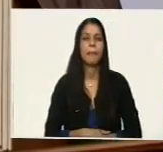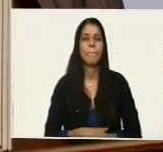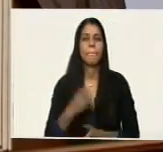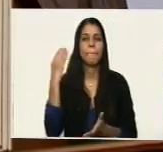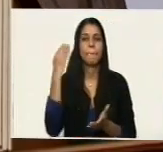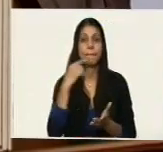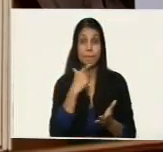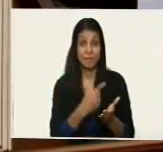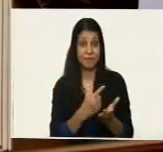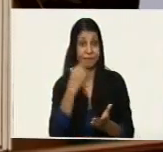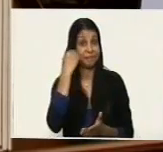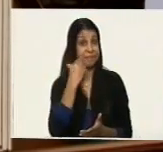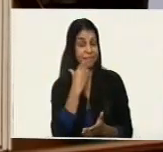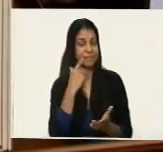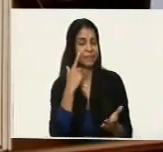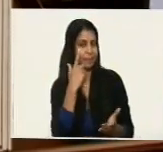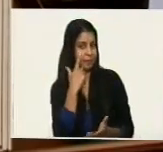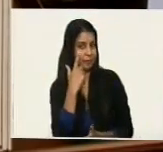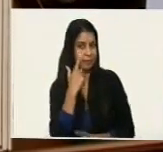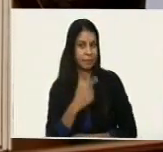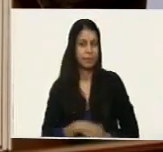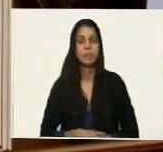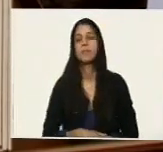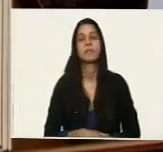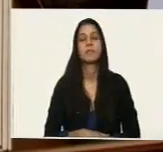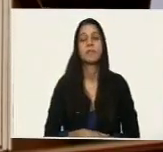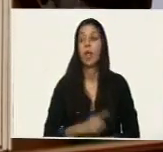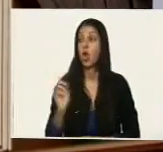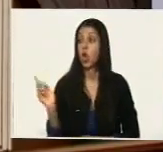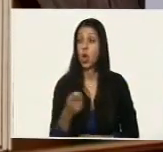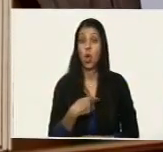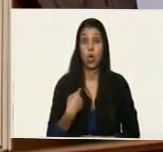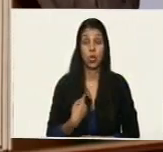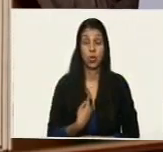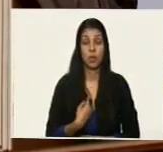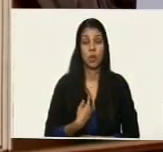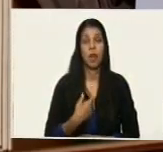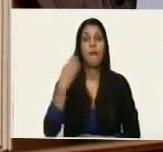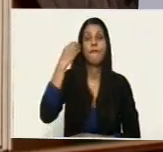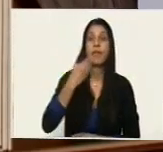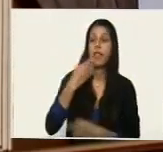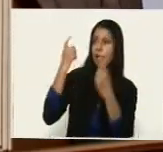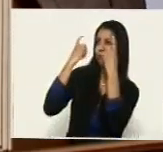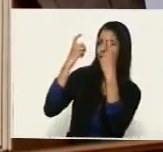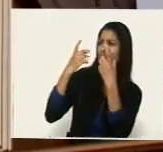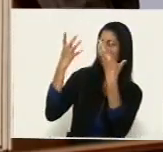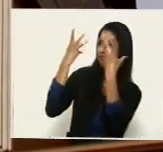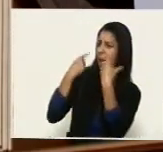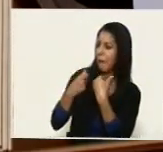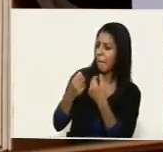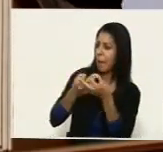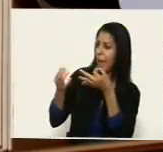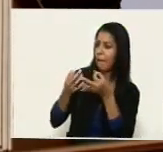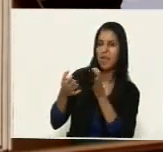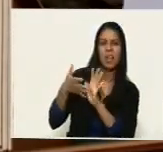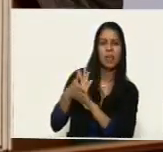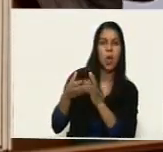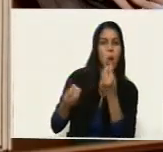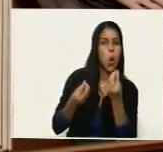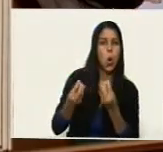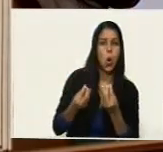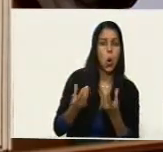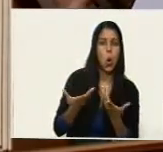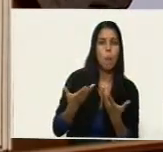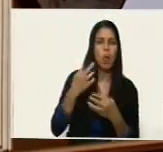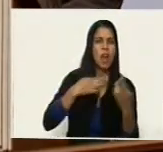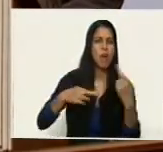libro. Él dijo, miren, cuando nosotros hicimos, lo estuvo explicando un poco de cosas de cómo hacer nosotros lo que no debíamos